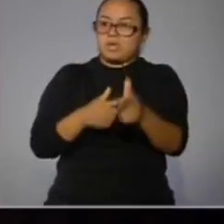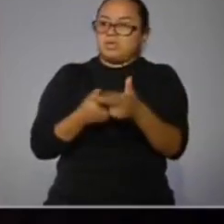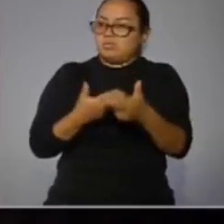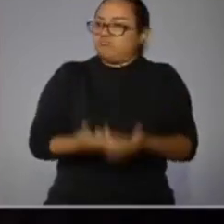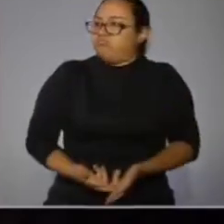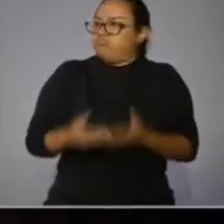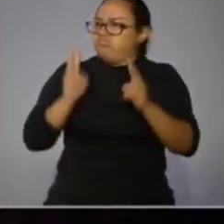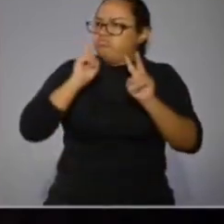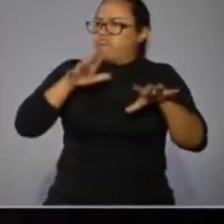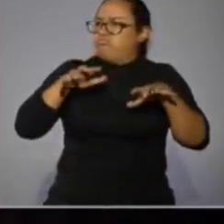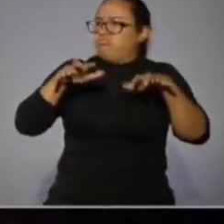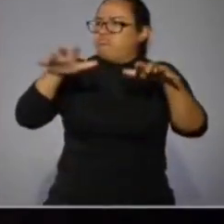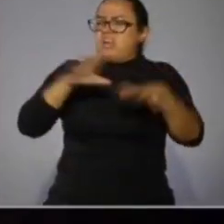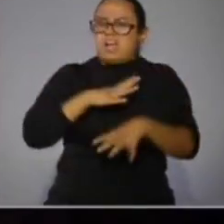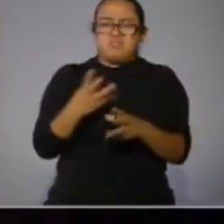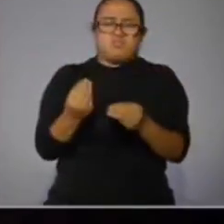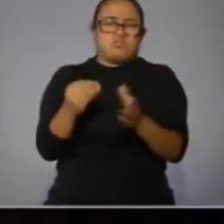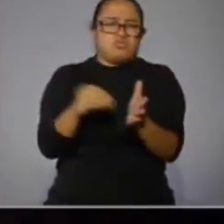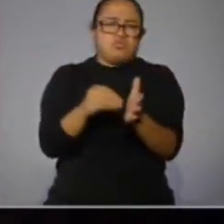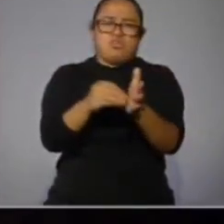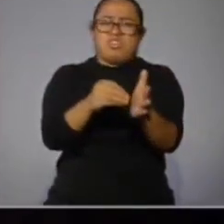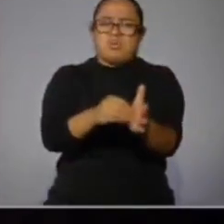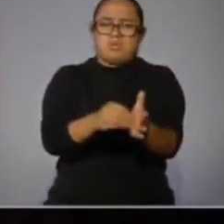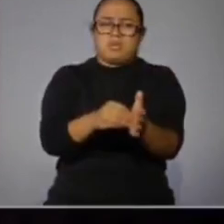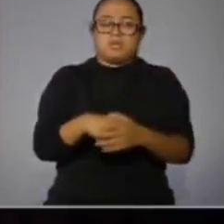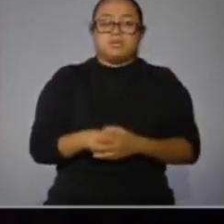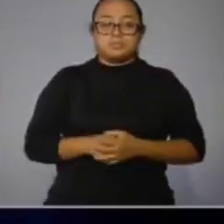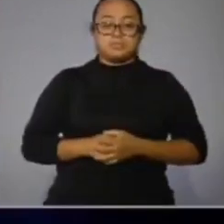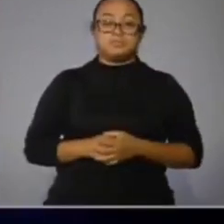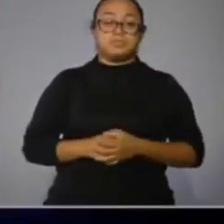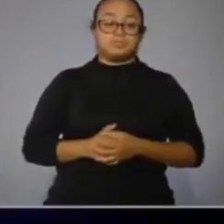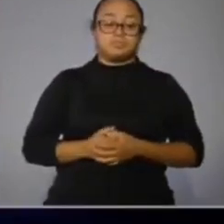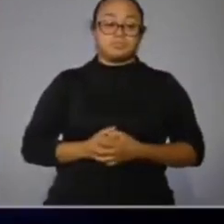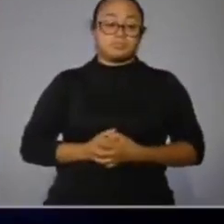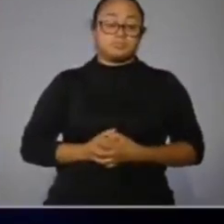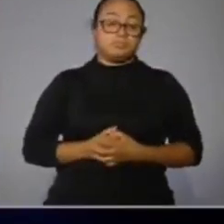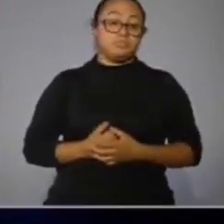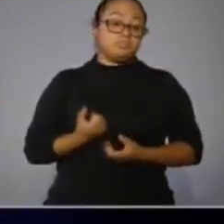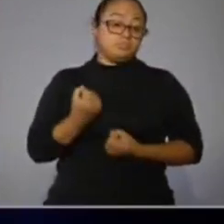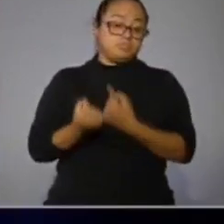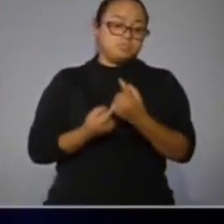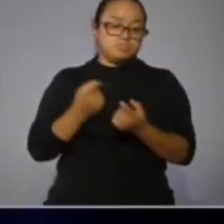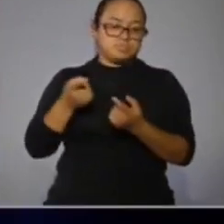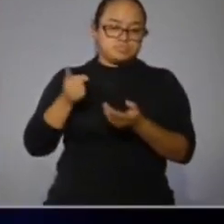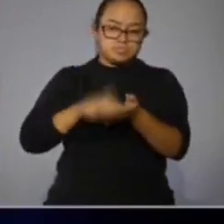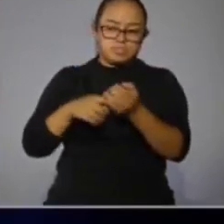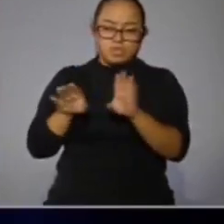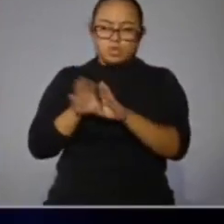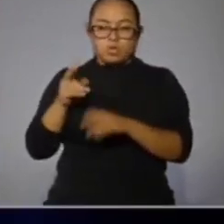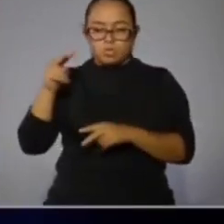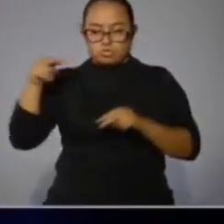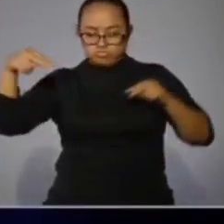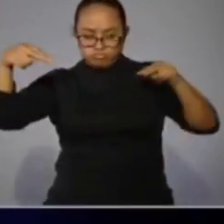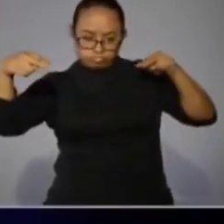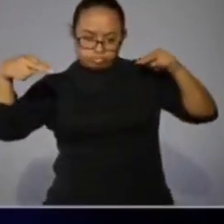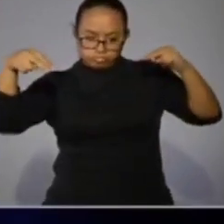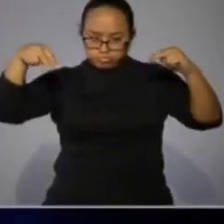hoy en día y me parece que aunque se ha tocado desde distintos puntos de vista,